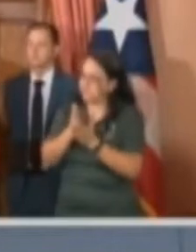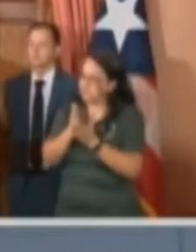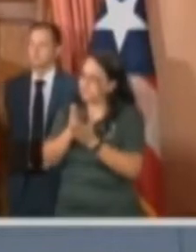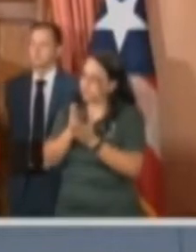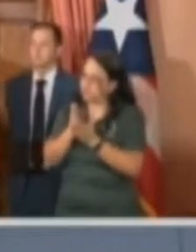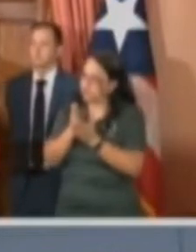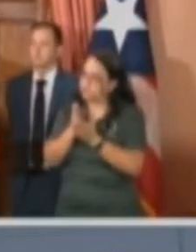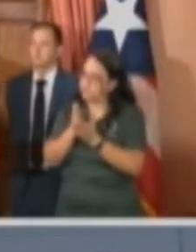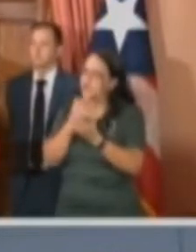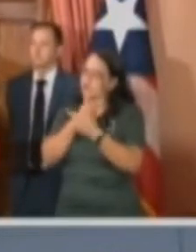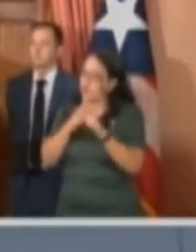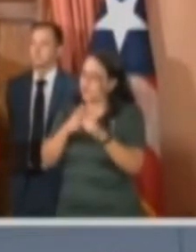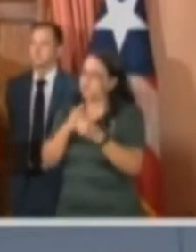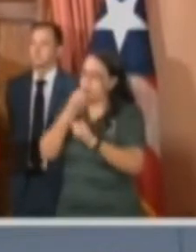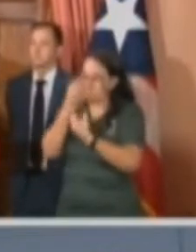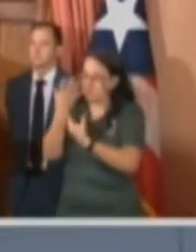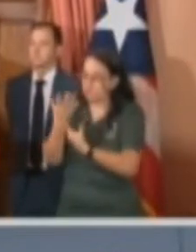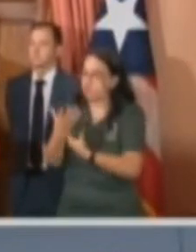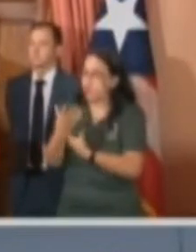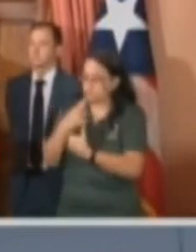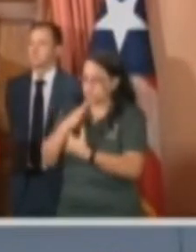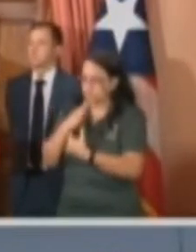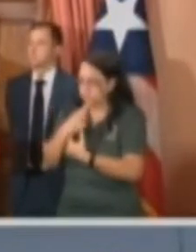vamos con el caso del departamento de